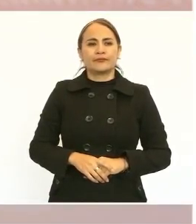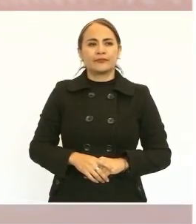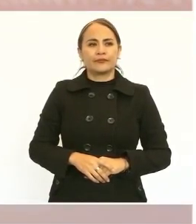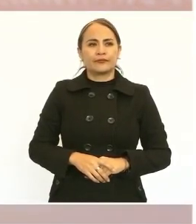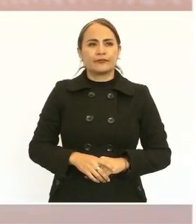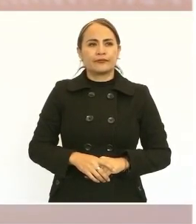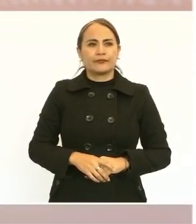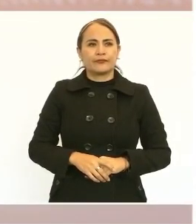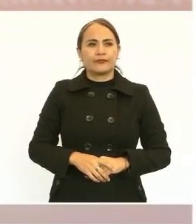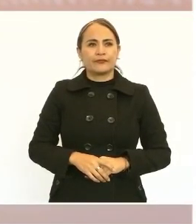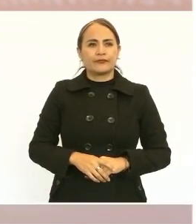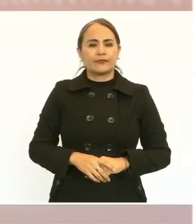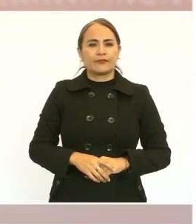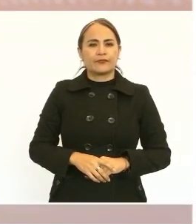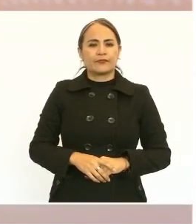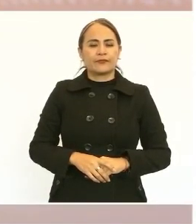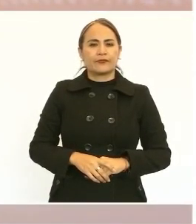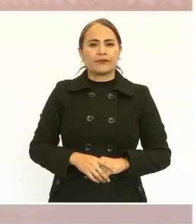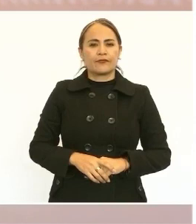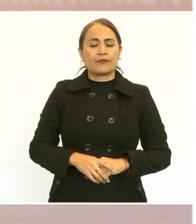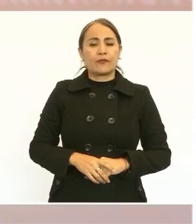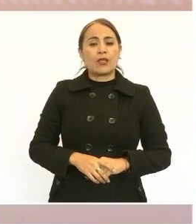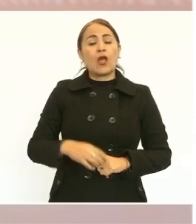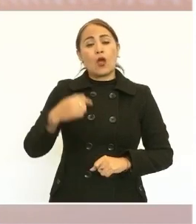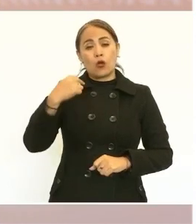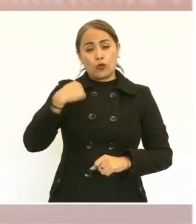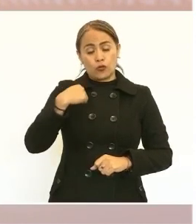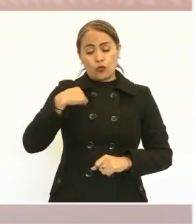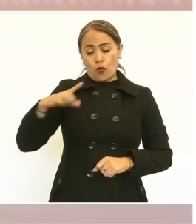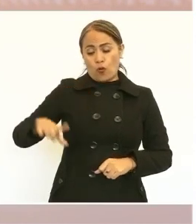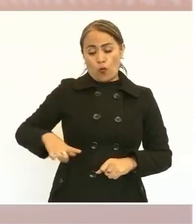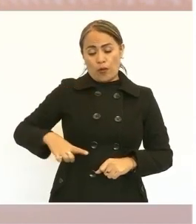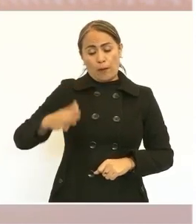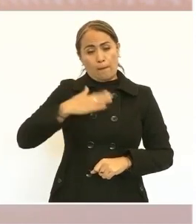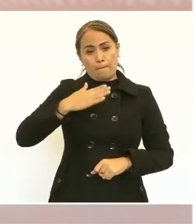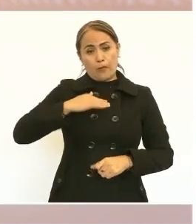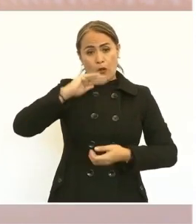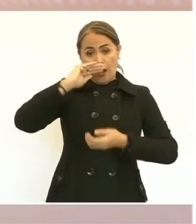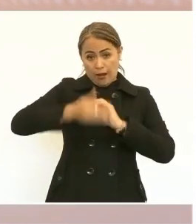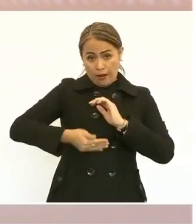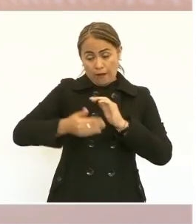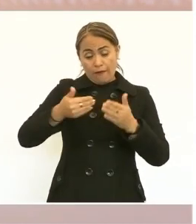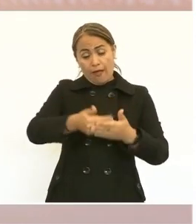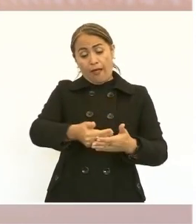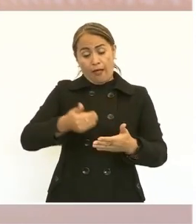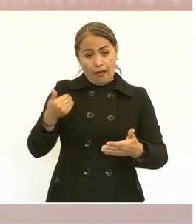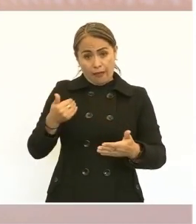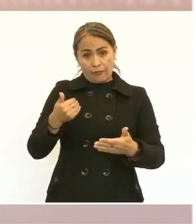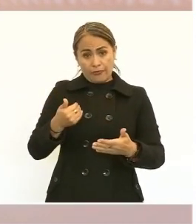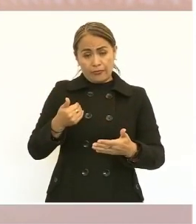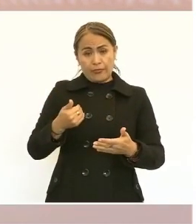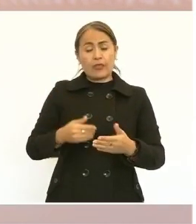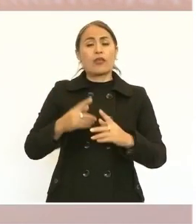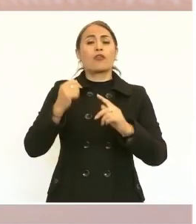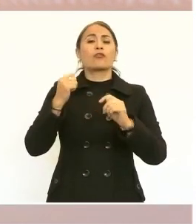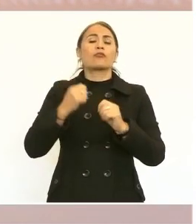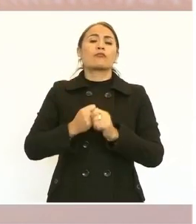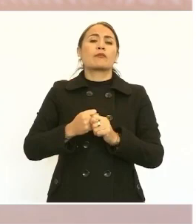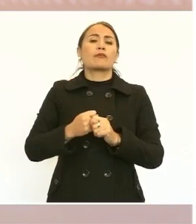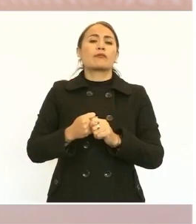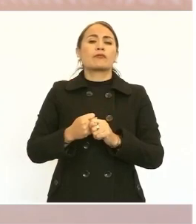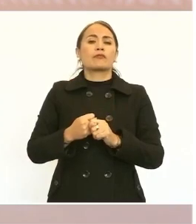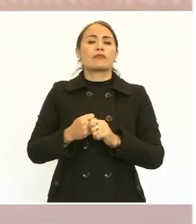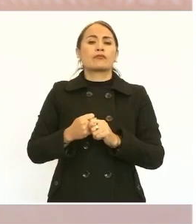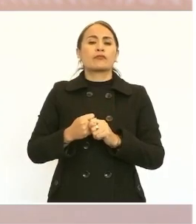terminar, antes de que yo concluya, vamos a terminar el trolebús